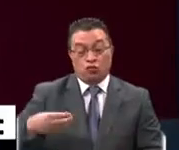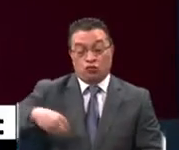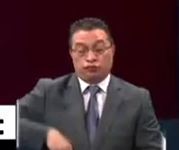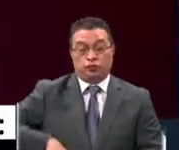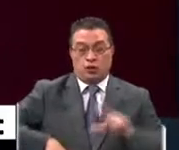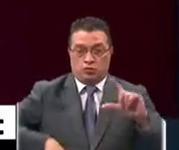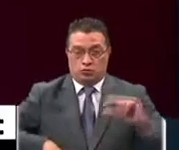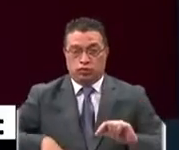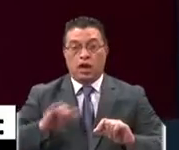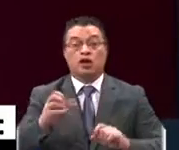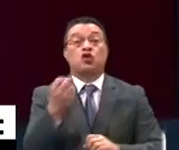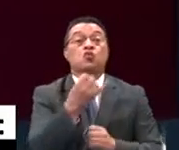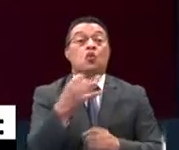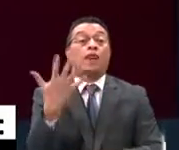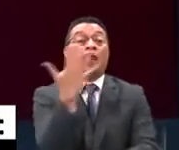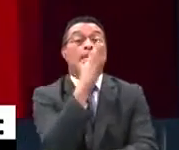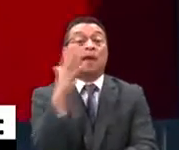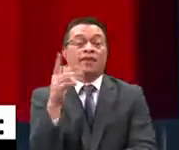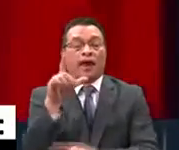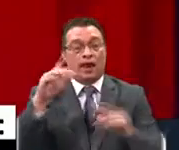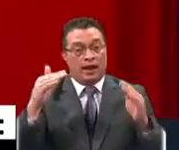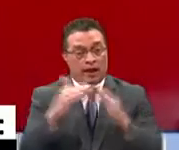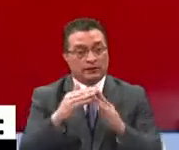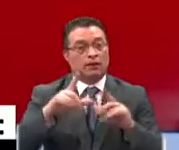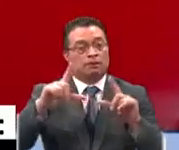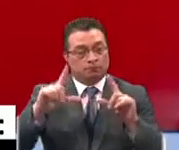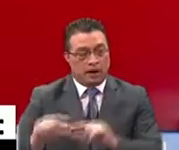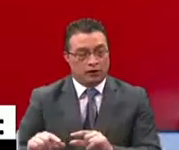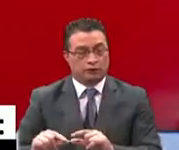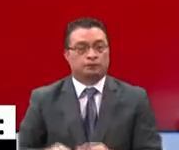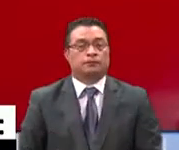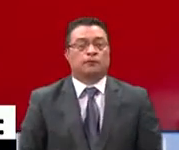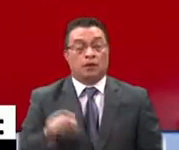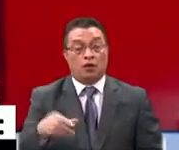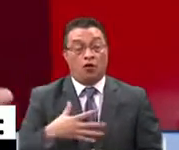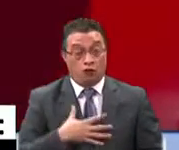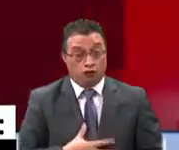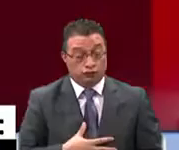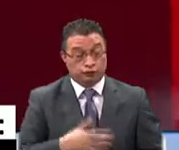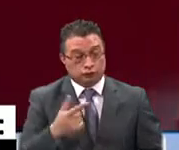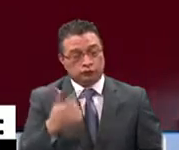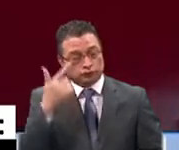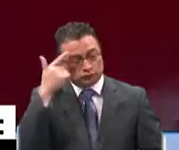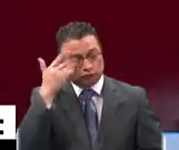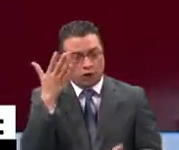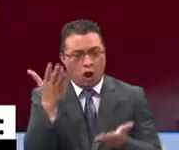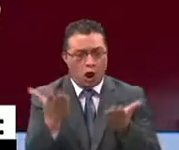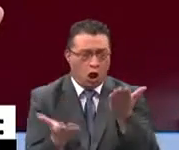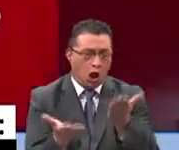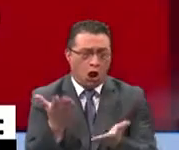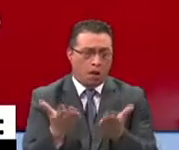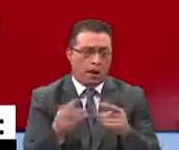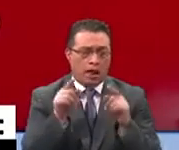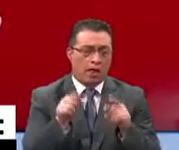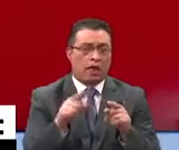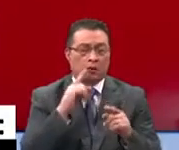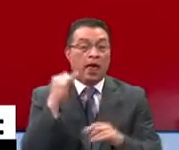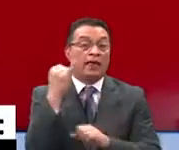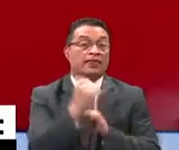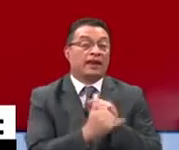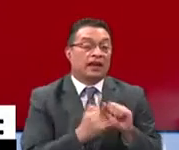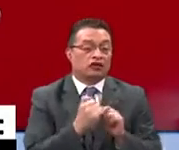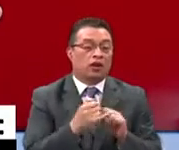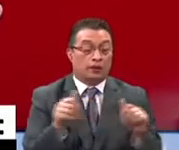también la cantidad de plantas que se pueden tener en la casa. Pero lo que busca es acercarse, si lo ponemos en política comparada, por ejemplo, respecto a lo que se está haciendo a nivel